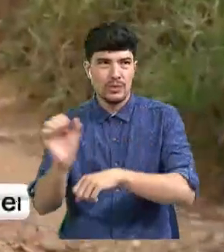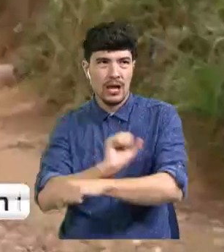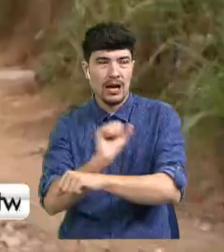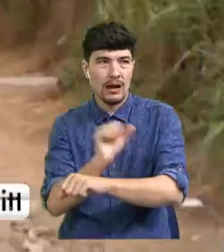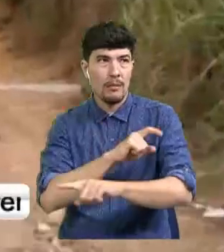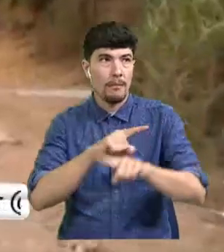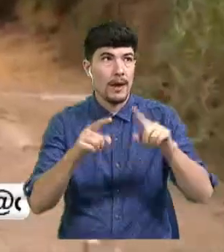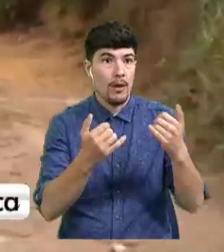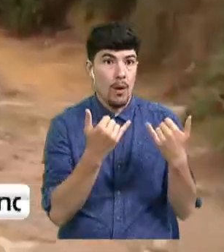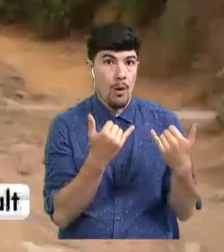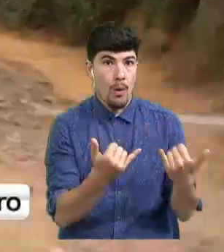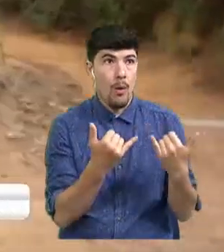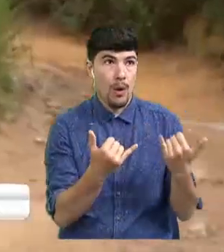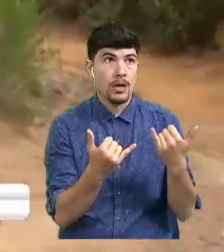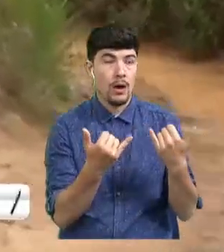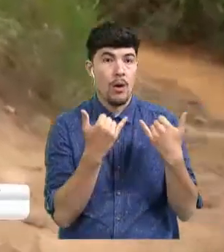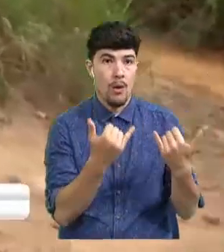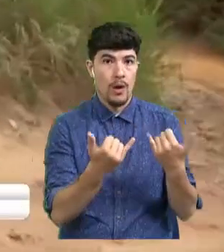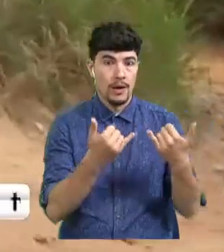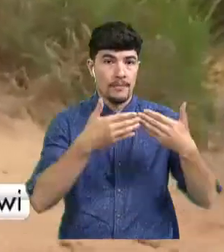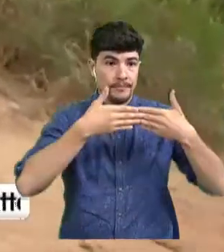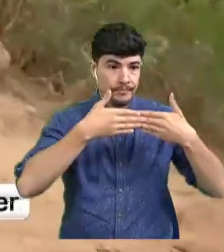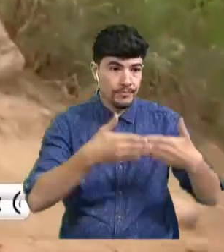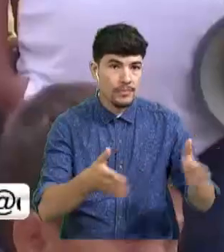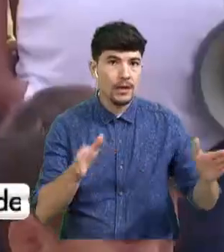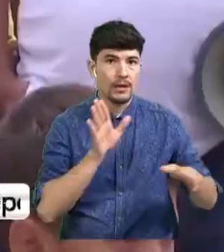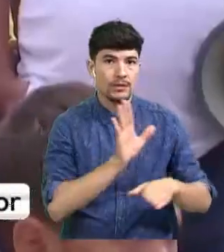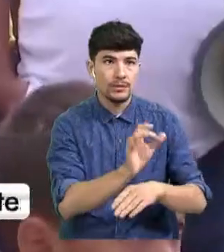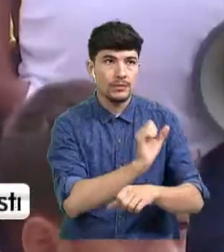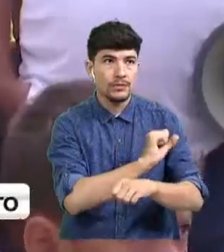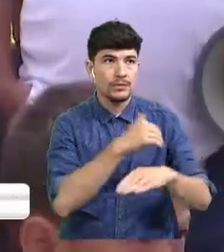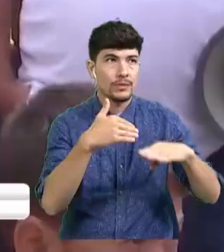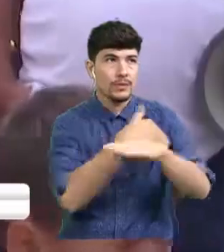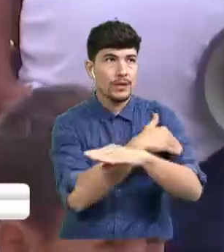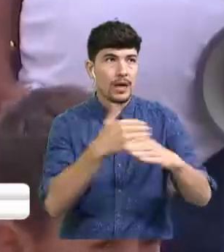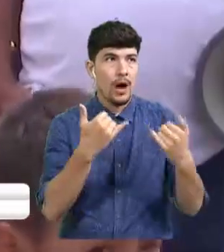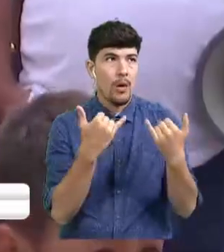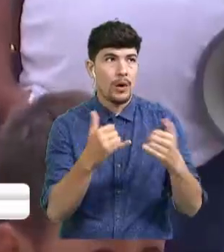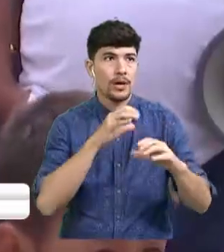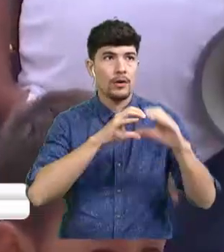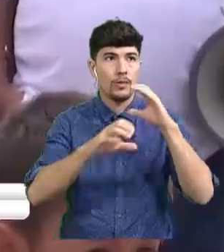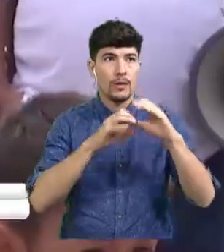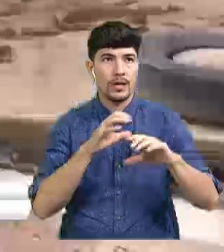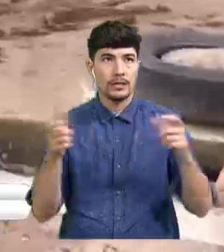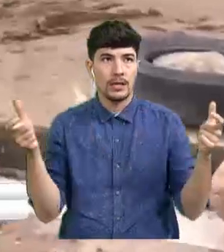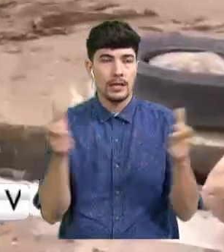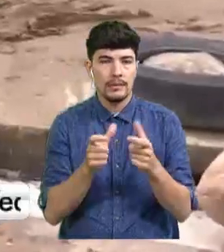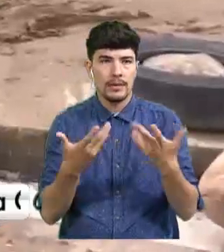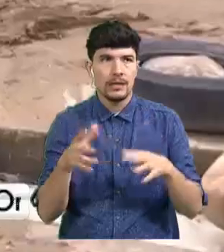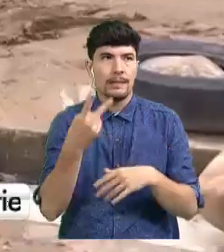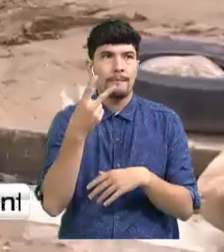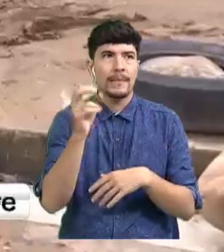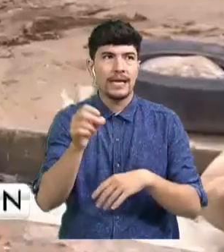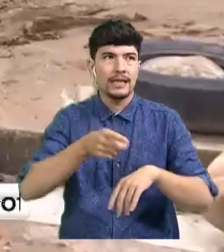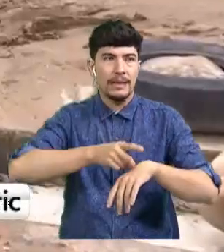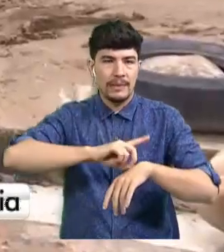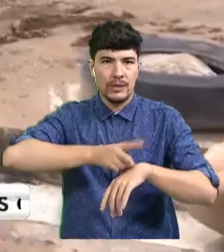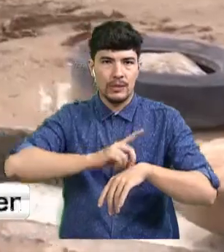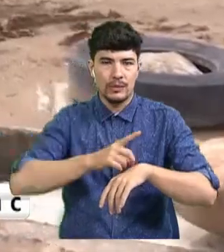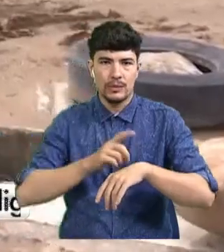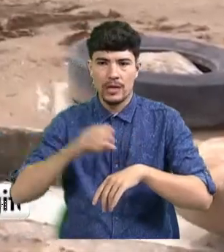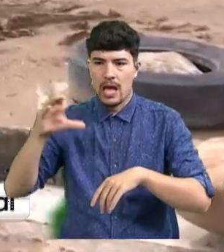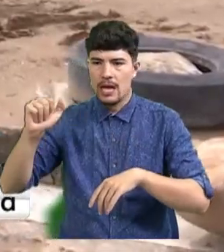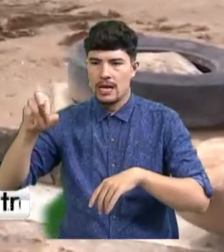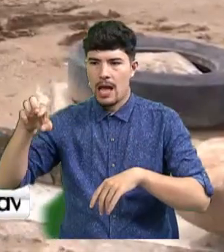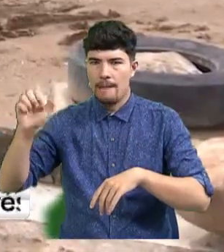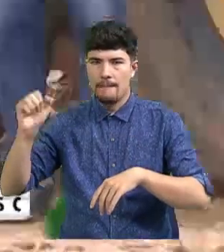Y hoy se hizo una apertura de esta vía que va a comunicar y que va a reducir en cerca de 20 minutos desde Campo